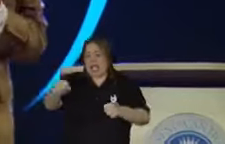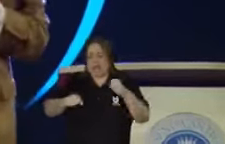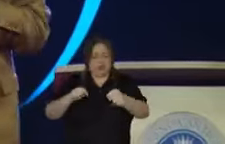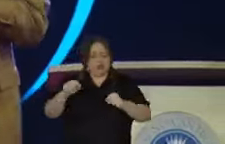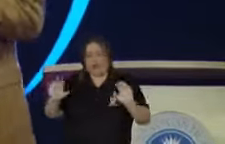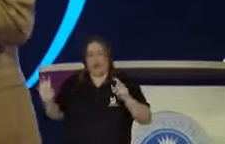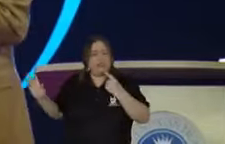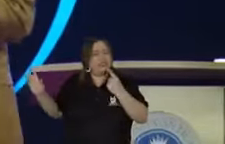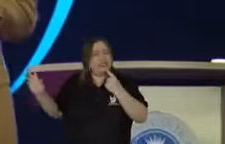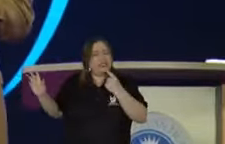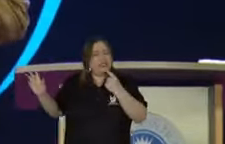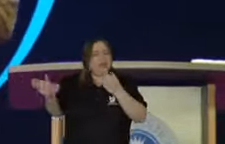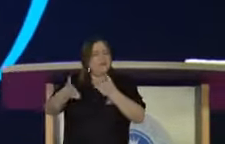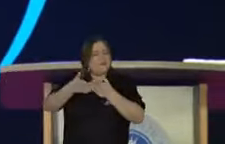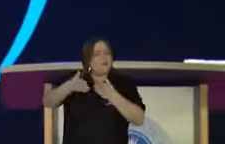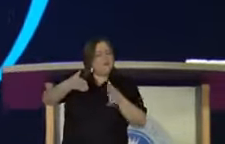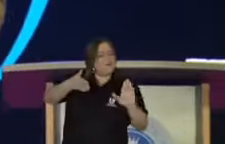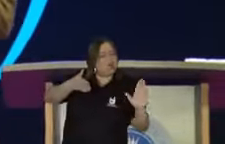¡Fuego!